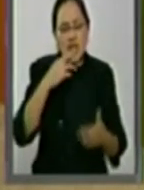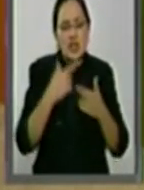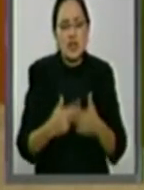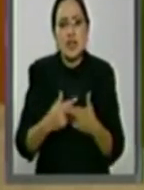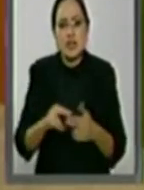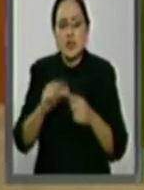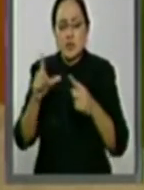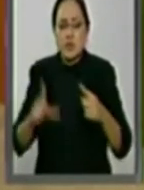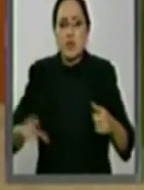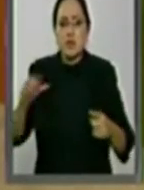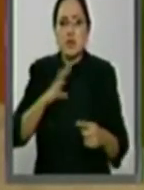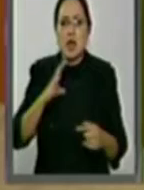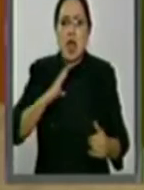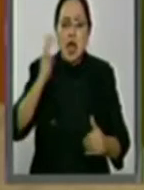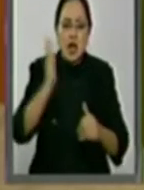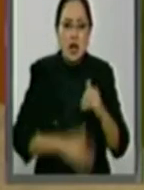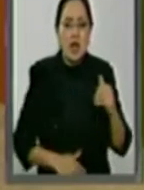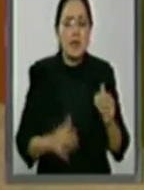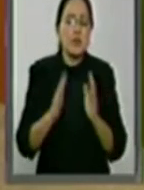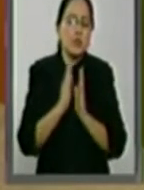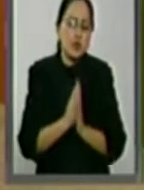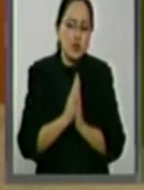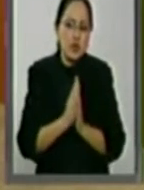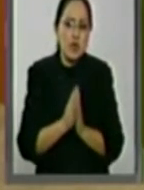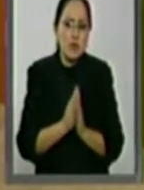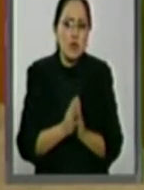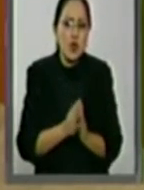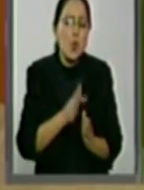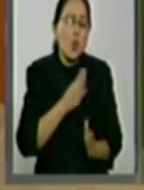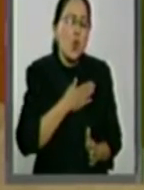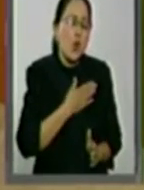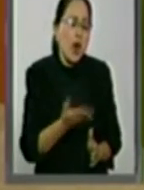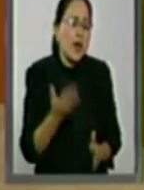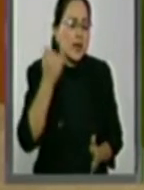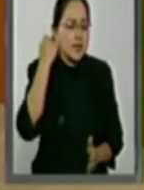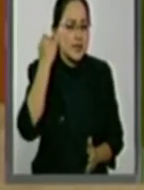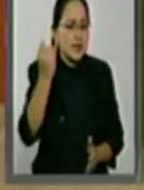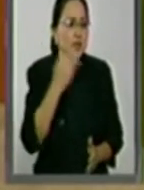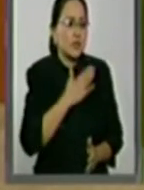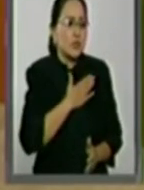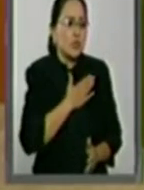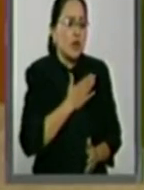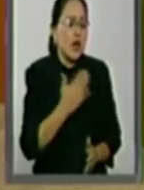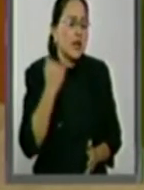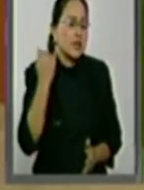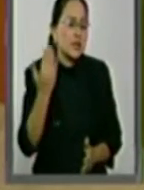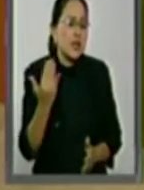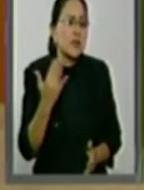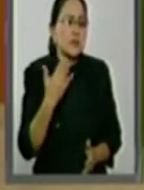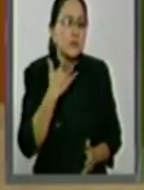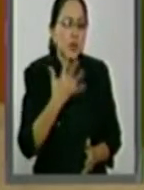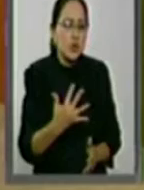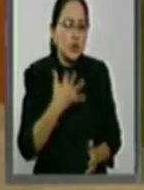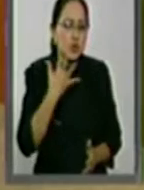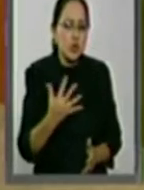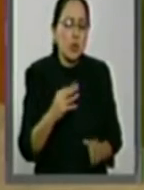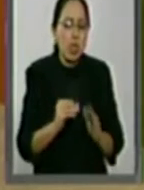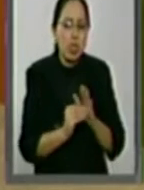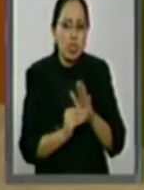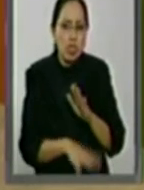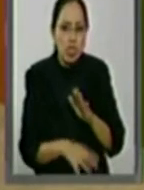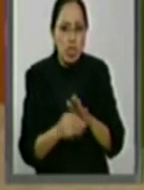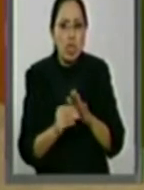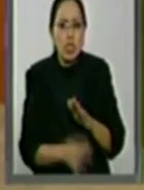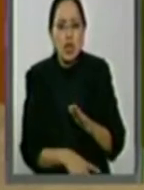país pongamos fin, por favor, a las buenas intenciones, a la corrupción, a las omisiones de las que